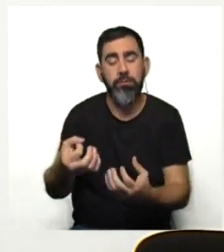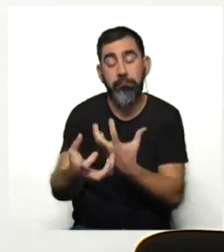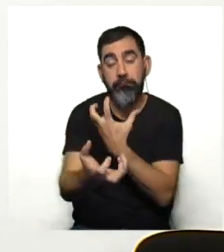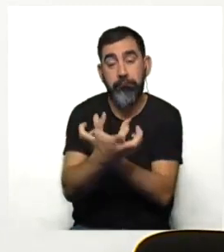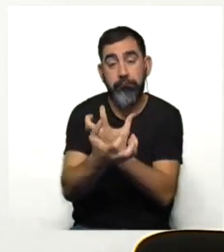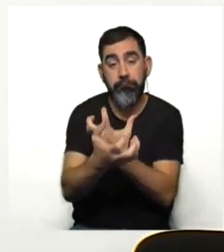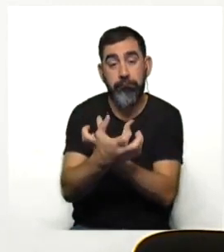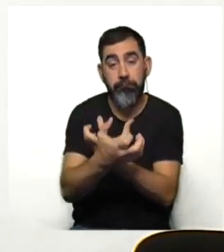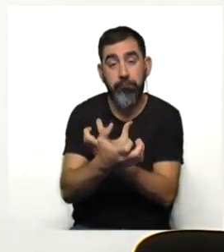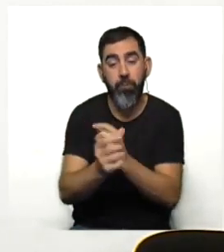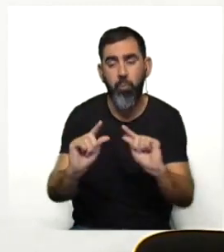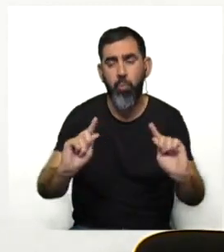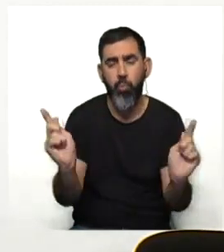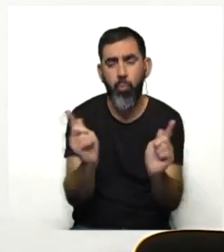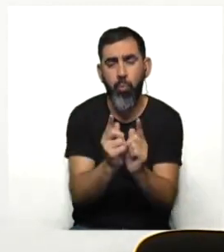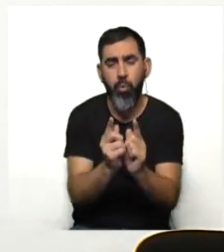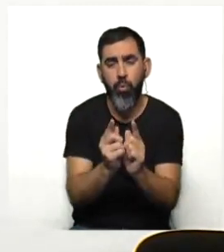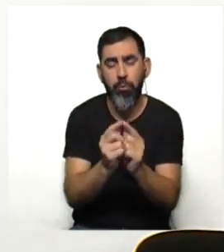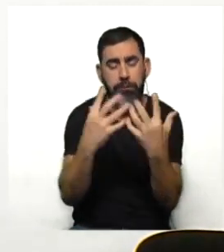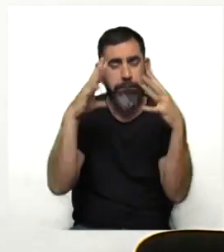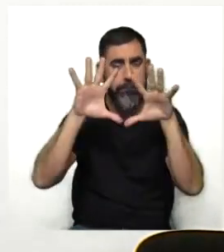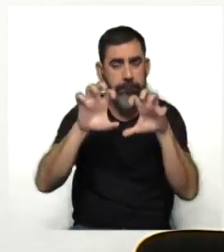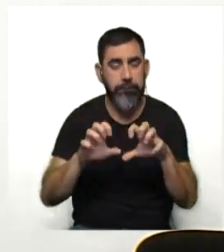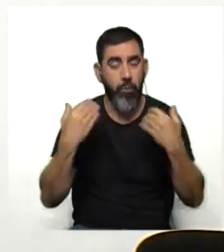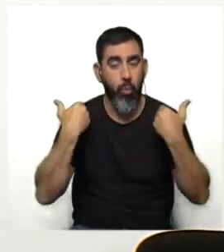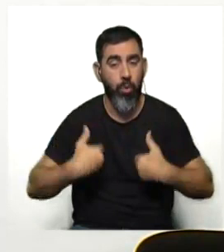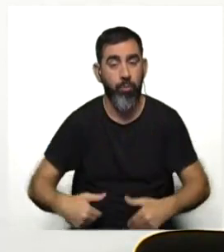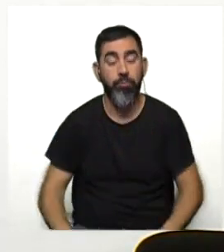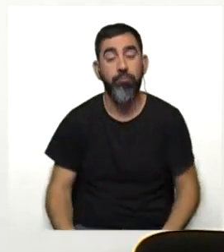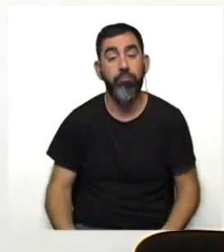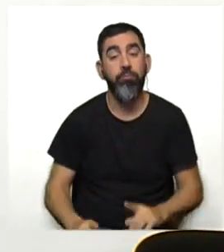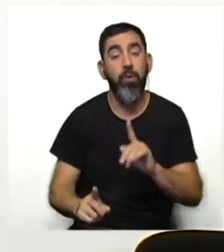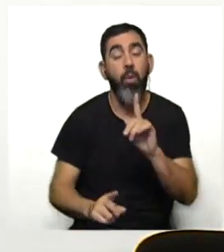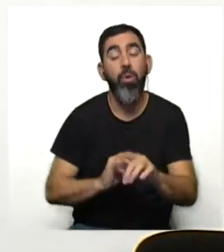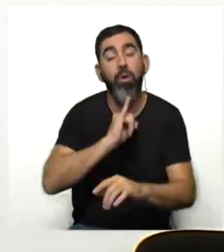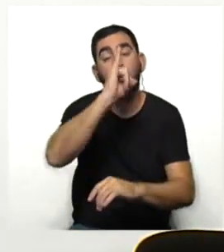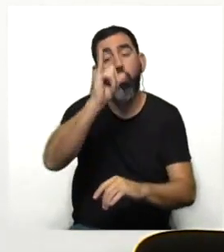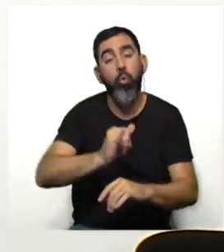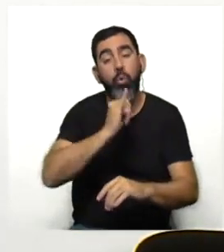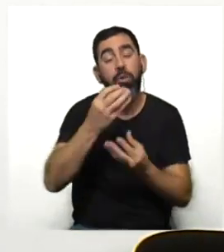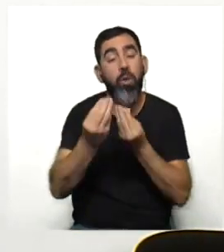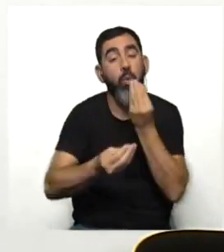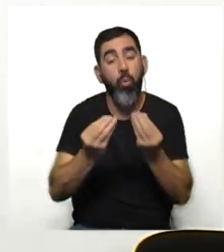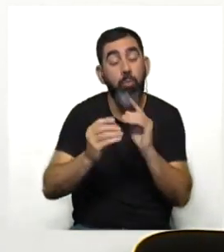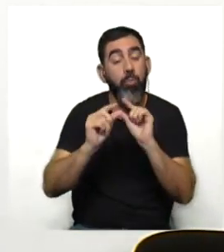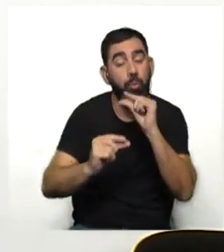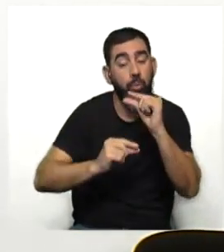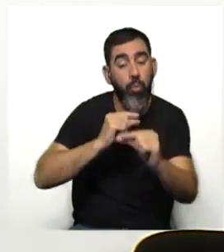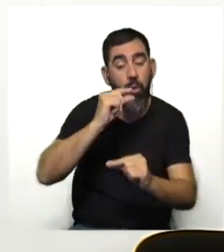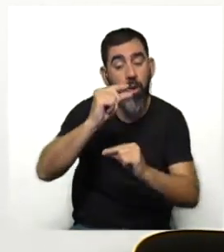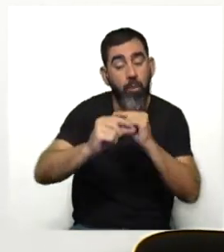y la corta duración en el que se deteriora el cuerpo también repasamos algunas noticias de cómo este tema está empezando